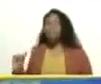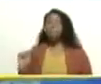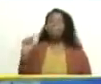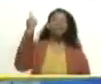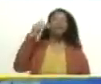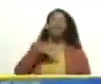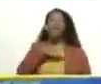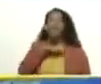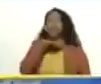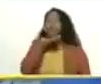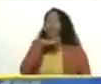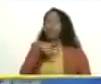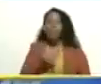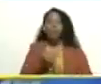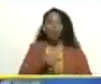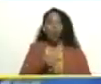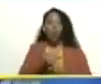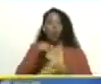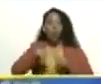certificada